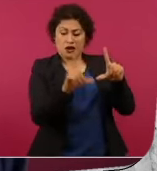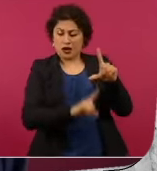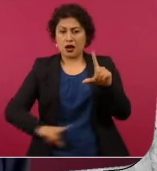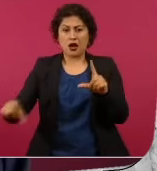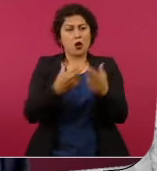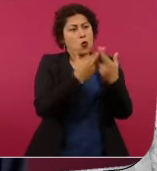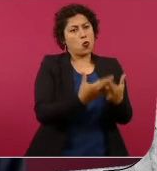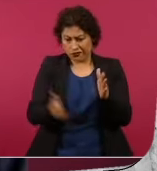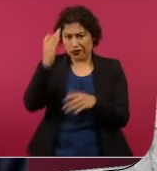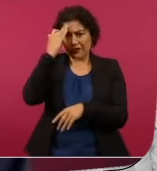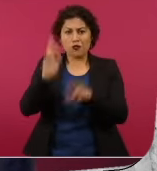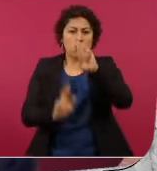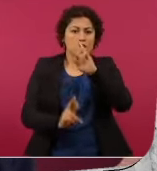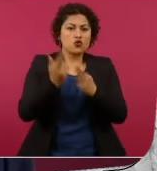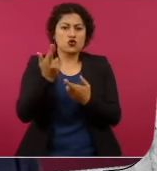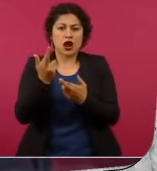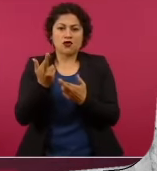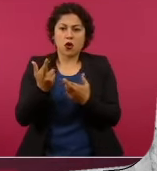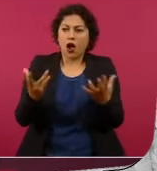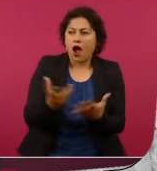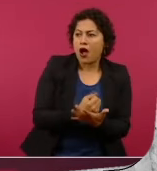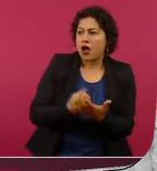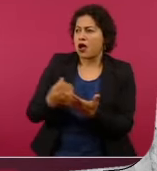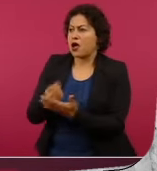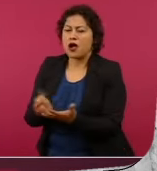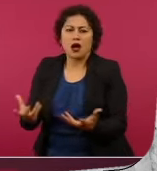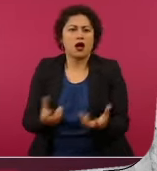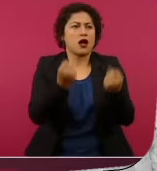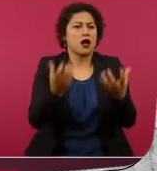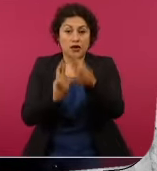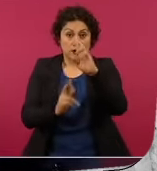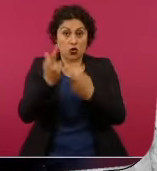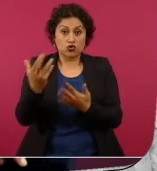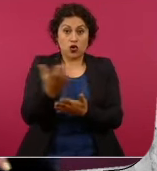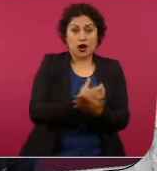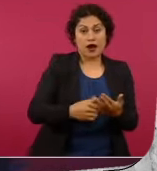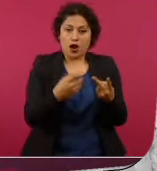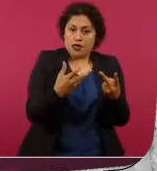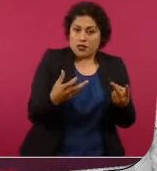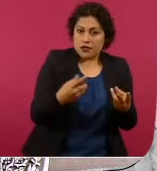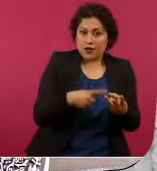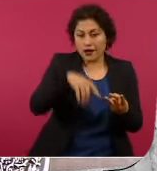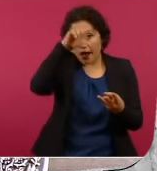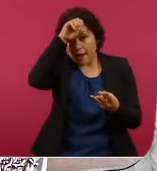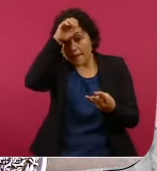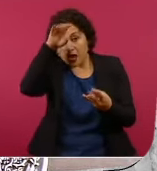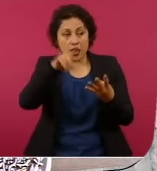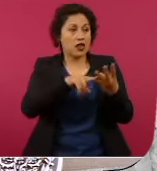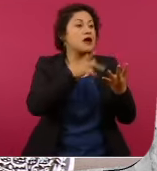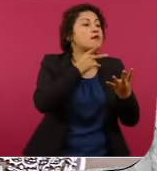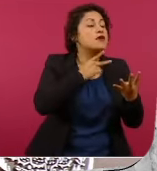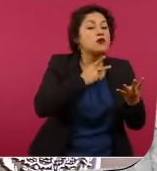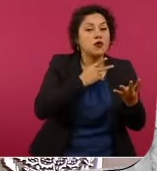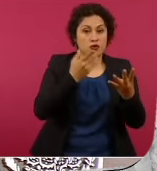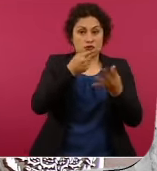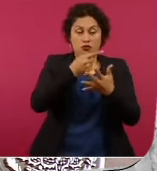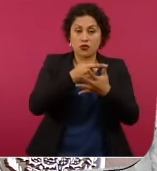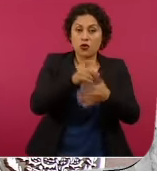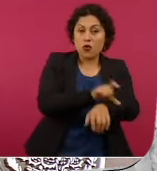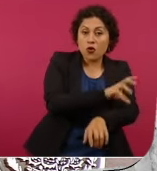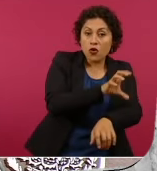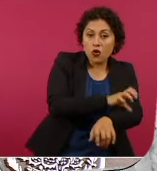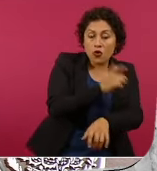el proceso revolucionario. Es que habían entregado las tierras, las aguas, las minas, el petróleo, la industria